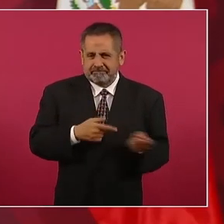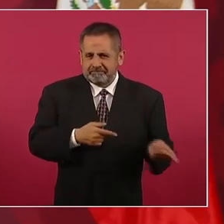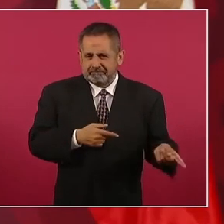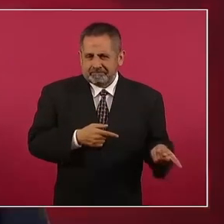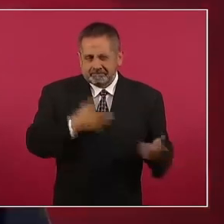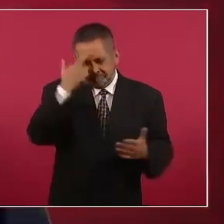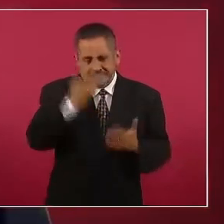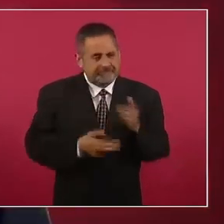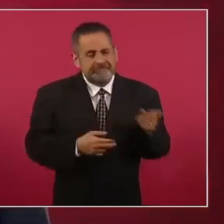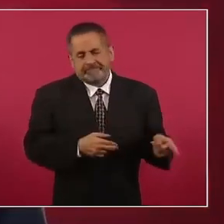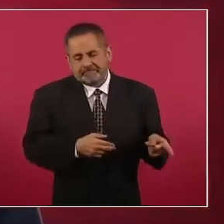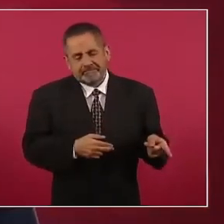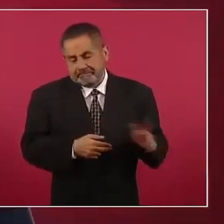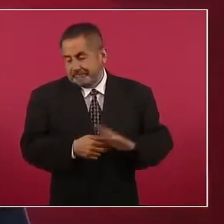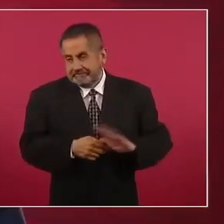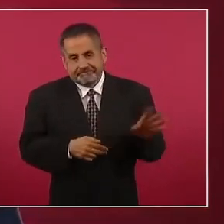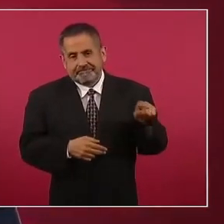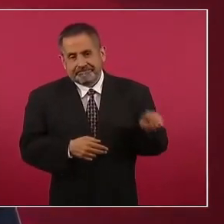de